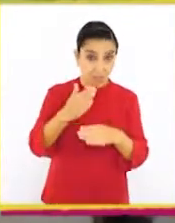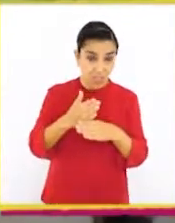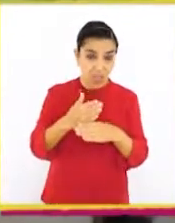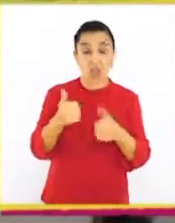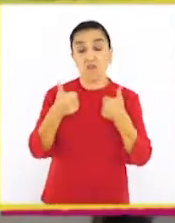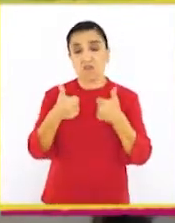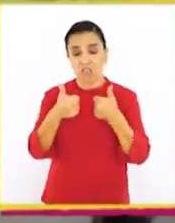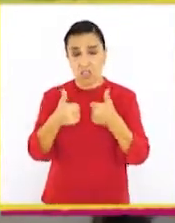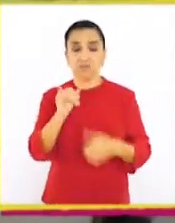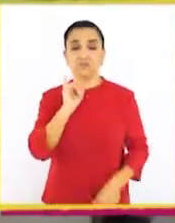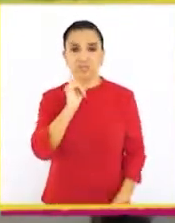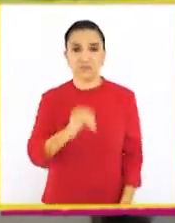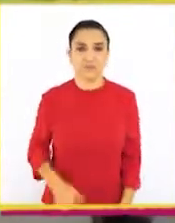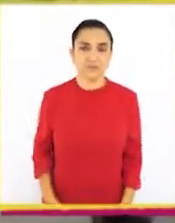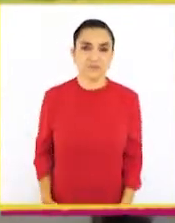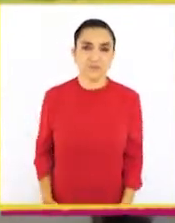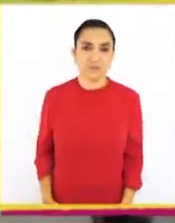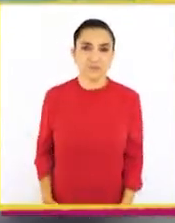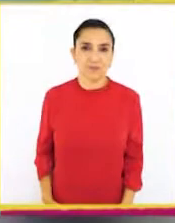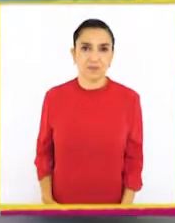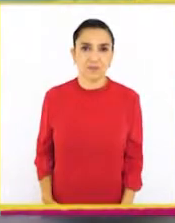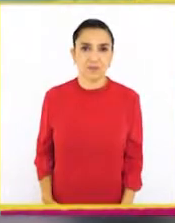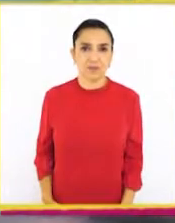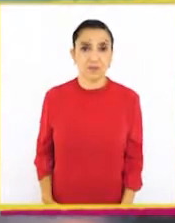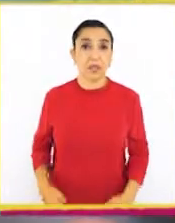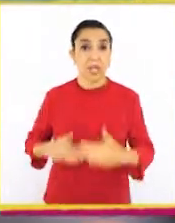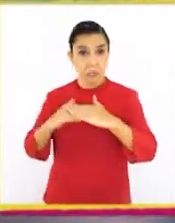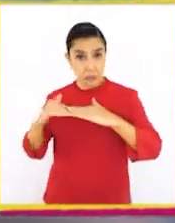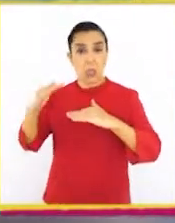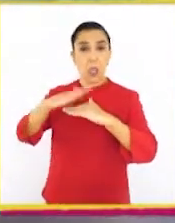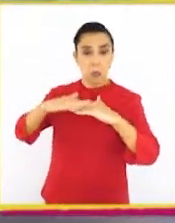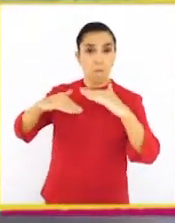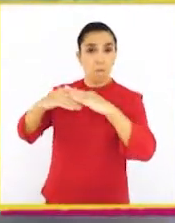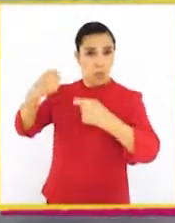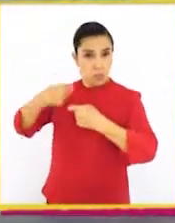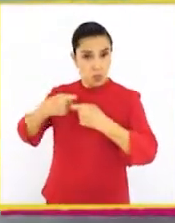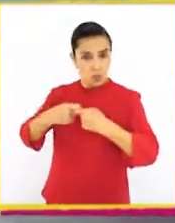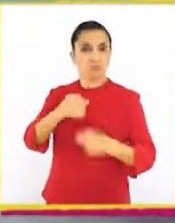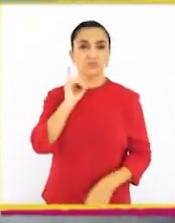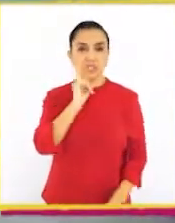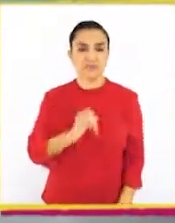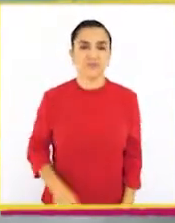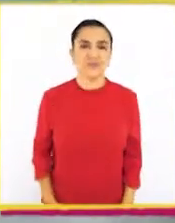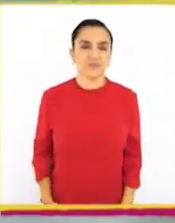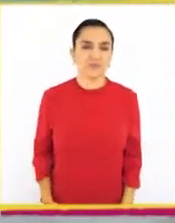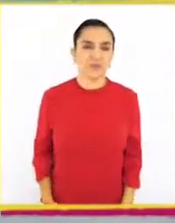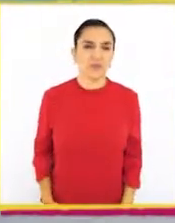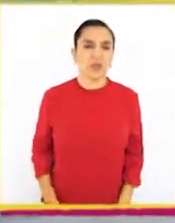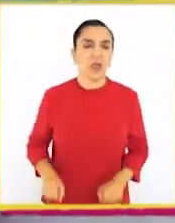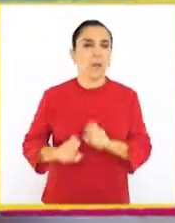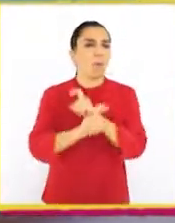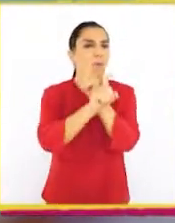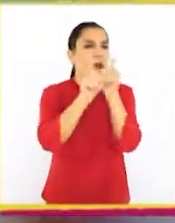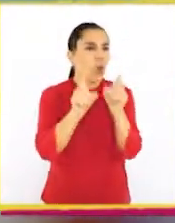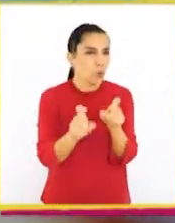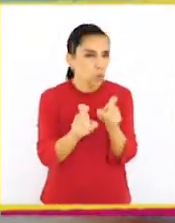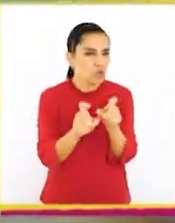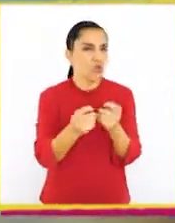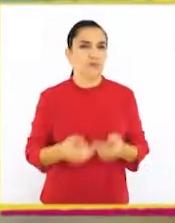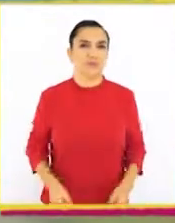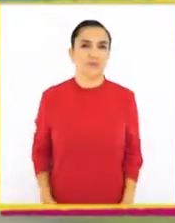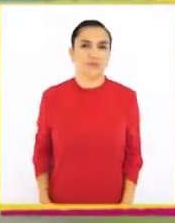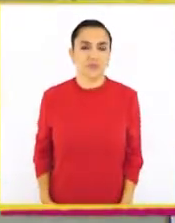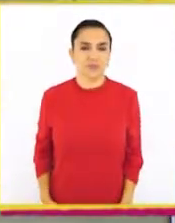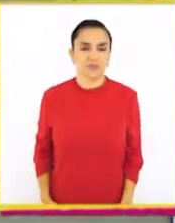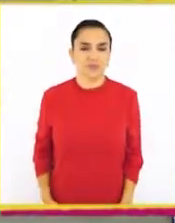¿De madera? Muy bien, sí. ¿De cemento? Sí, súper. Y si les